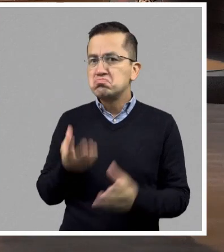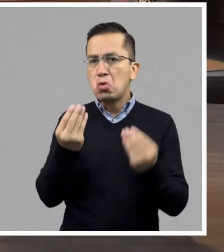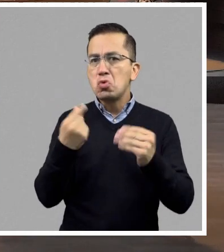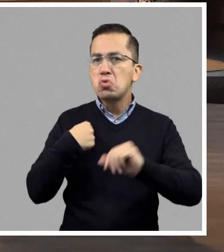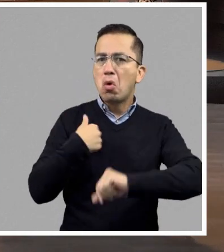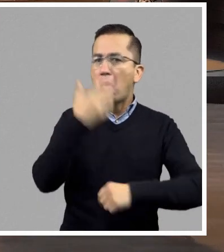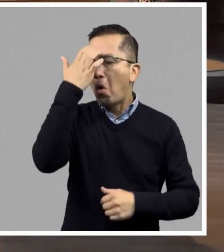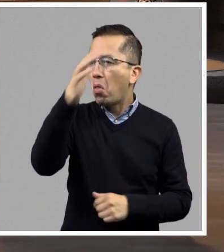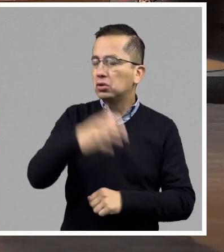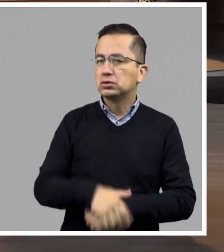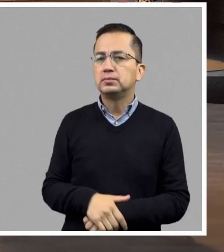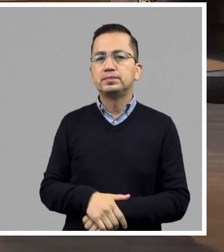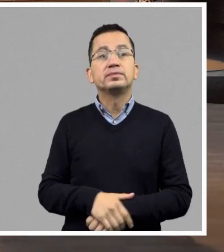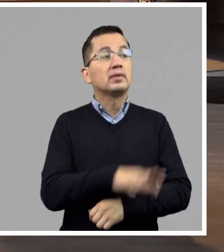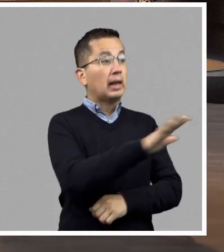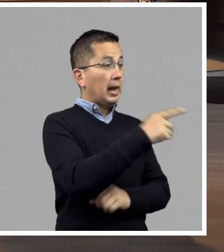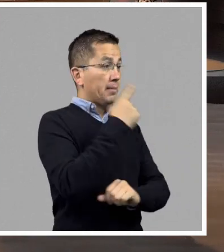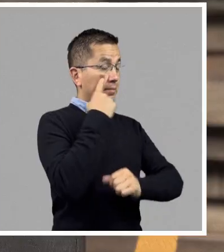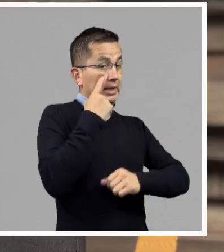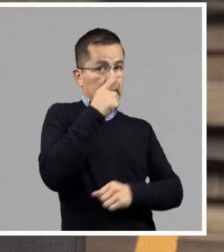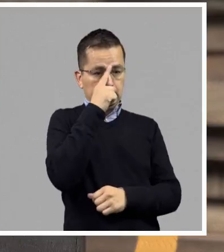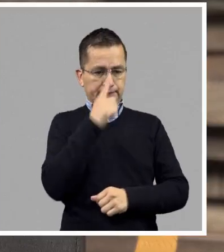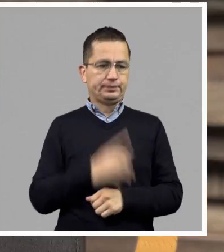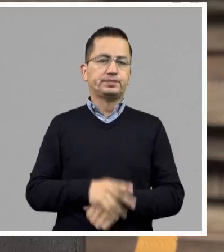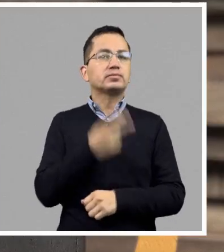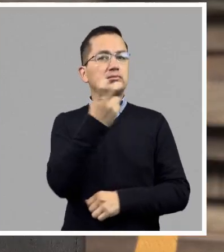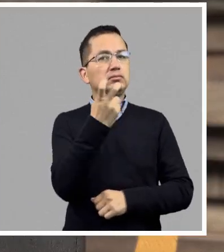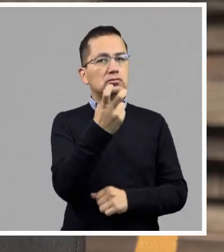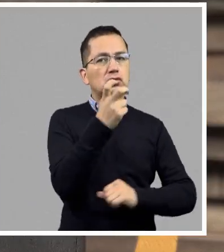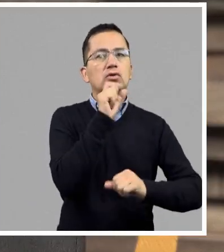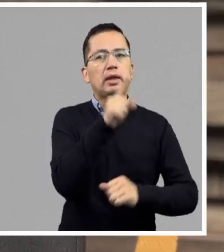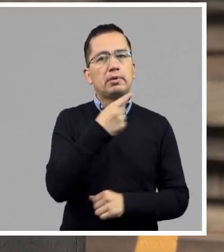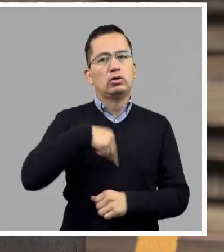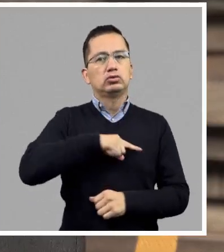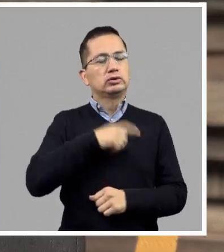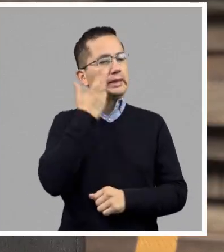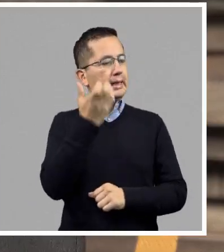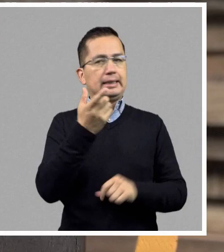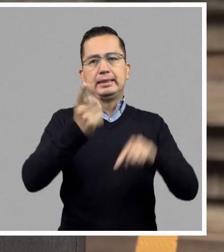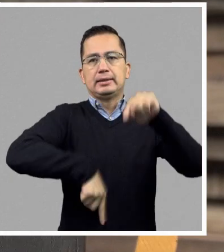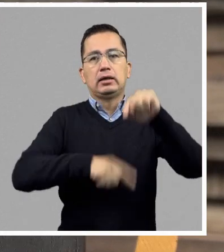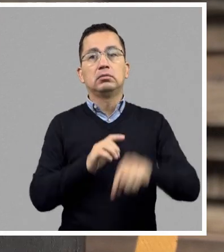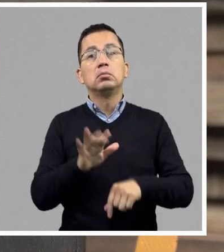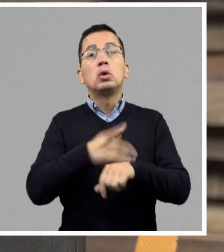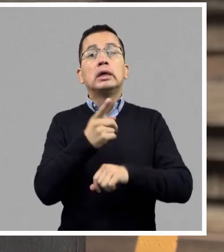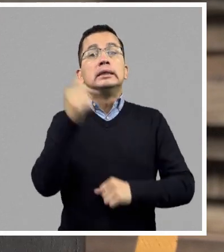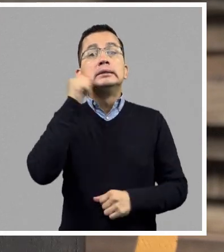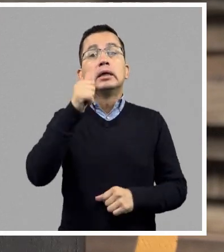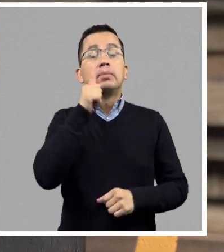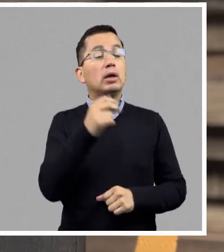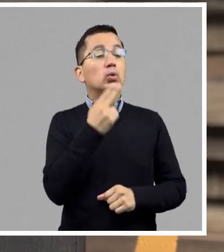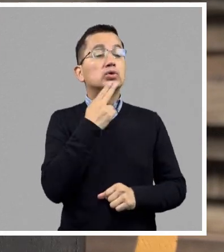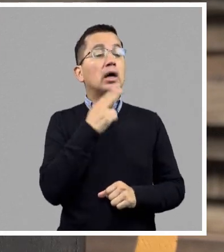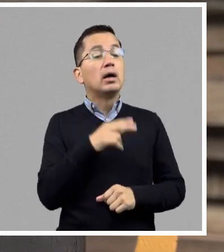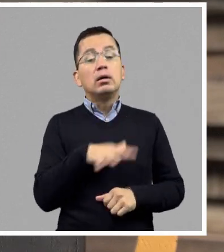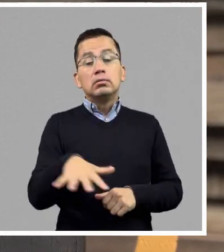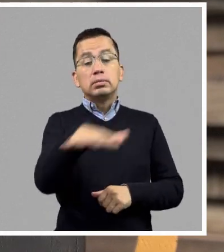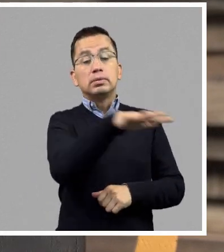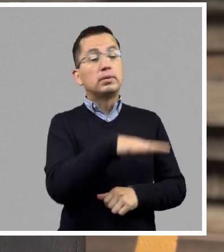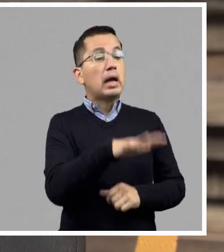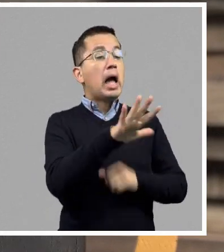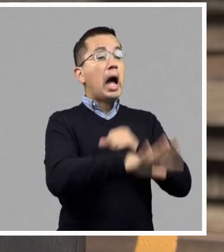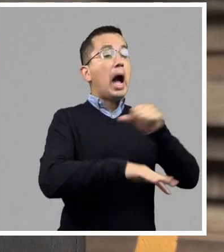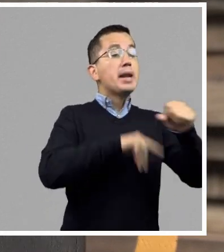frontera que queríamos borrar también esa es otra frontera que usamos mucho la de los animales humanos y los animales no humanos ya